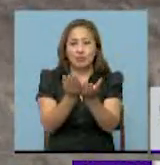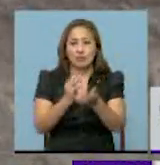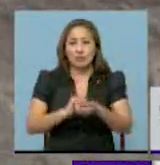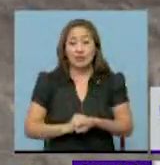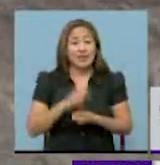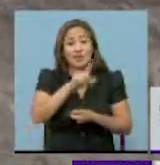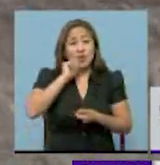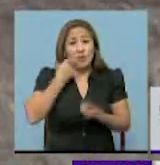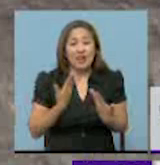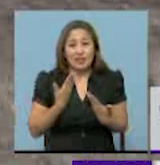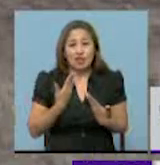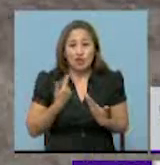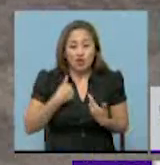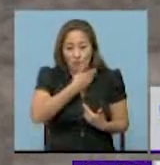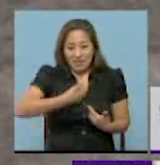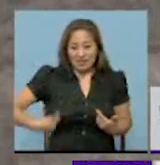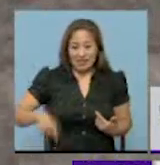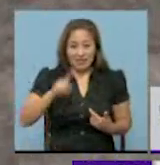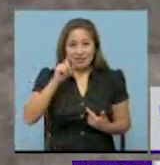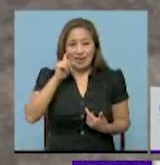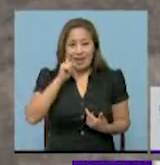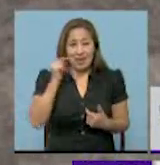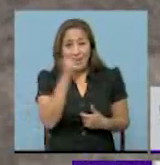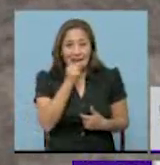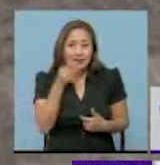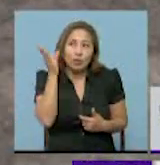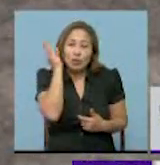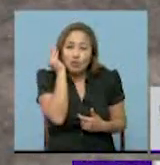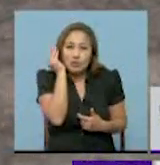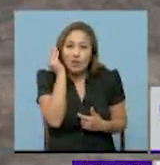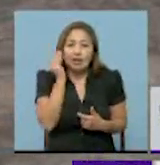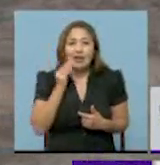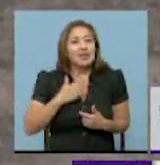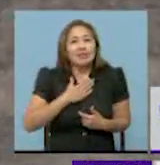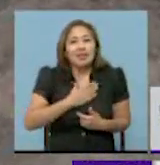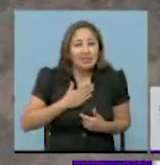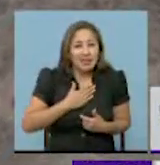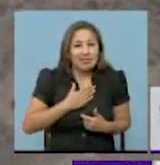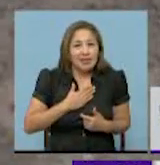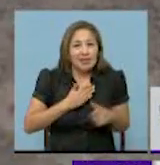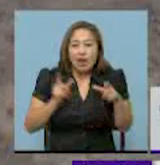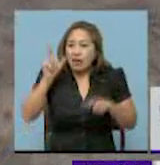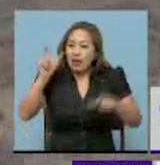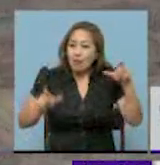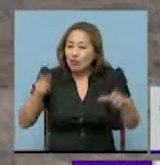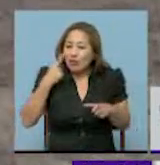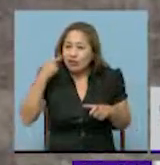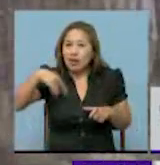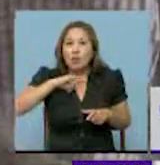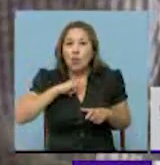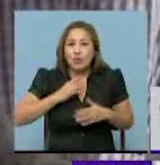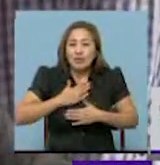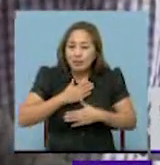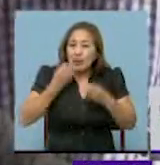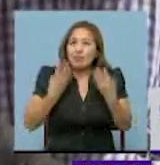eso es lo más lindo que me puede pasar a mí como presidente, lograr que mejore la autoestima de cada jujeño y de